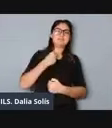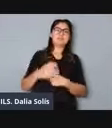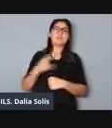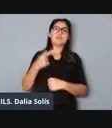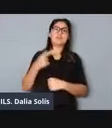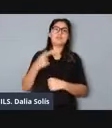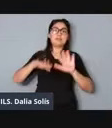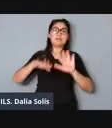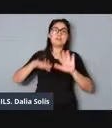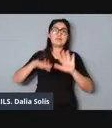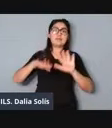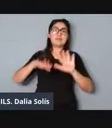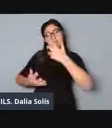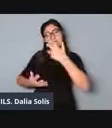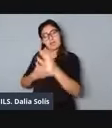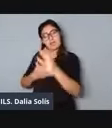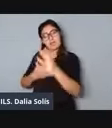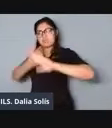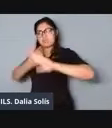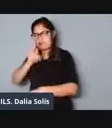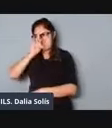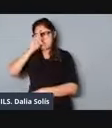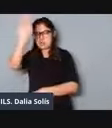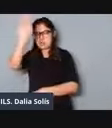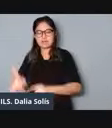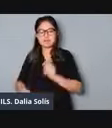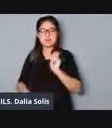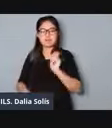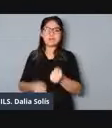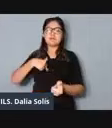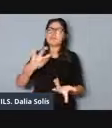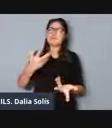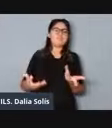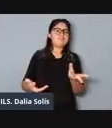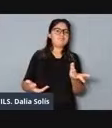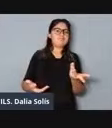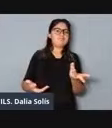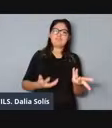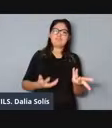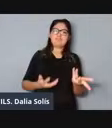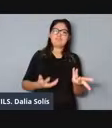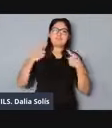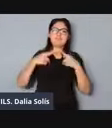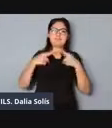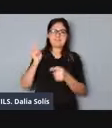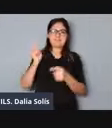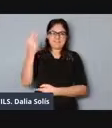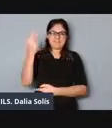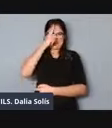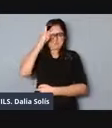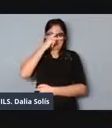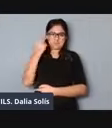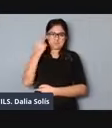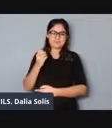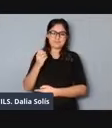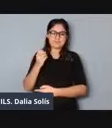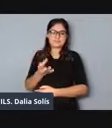agresivos, ¿no? Lo que le llaman por ahí en la psicología la pasividad agresiva o la agresividad pasiva. Entonces, bueno,